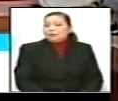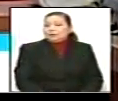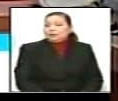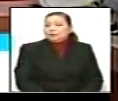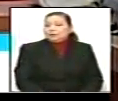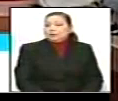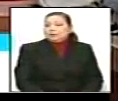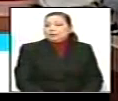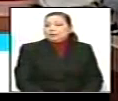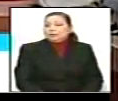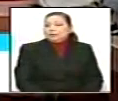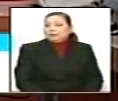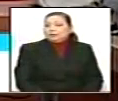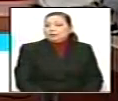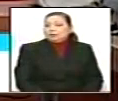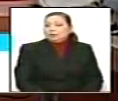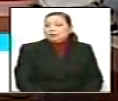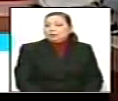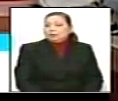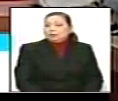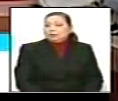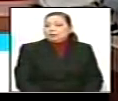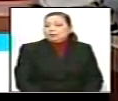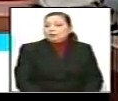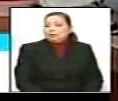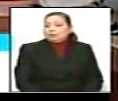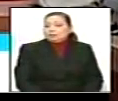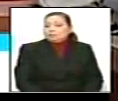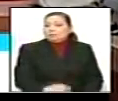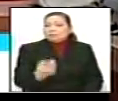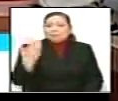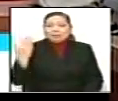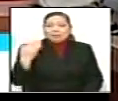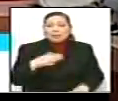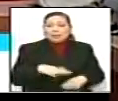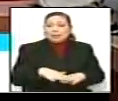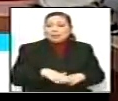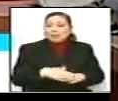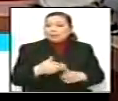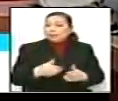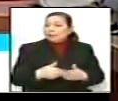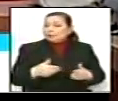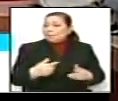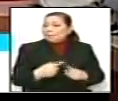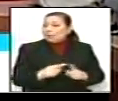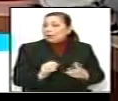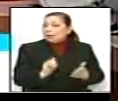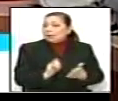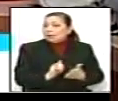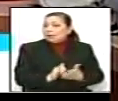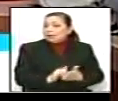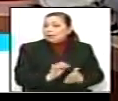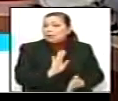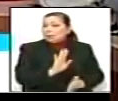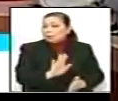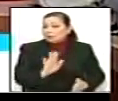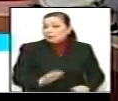Ahora, ustedes dicen que esta fue una decisión pasada en la gestión anterior, pero lo que le implementan